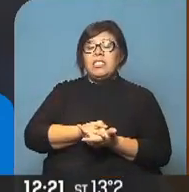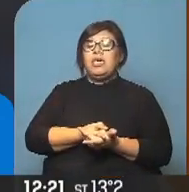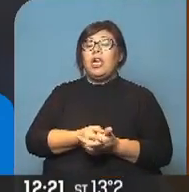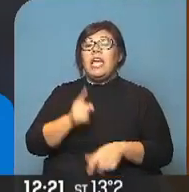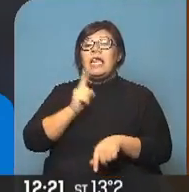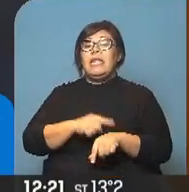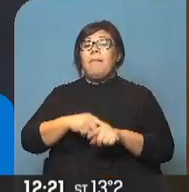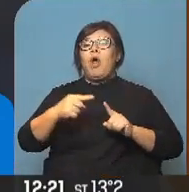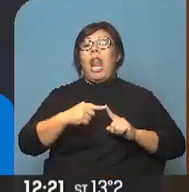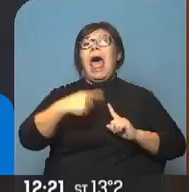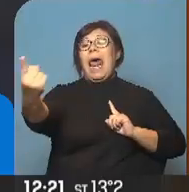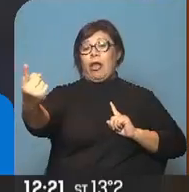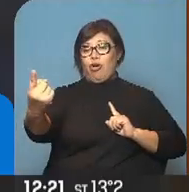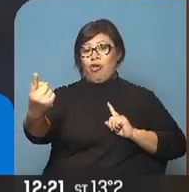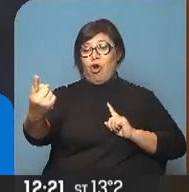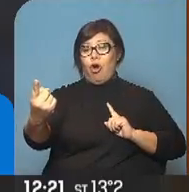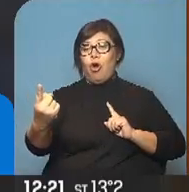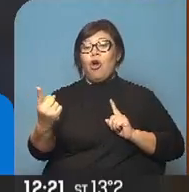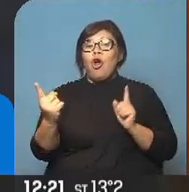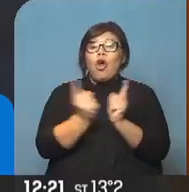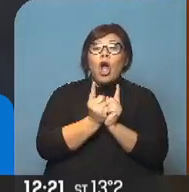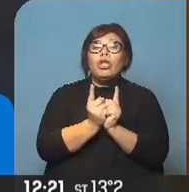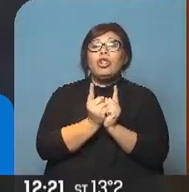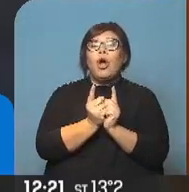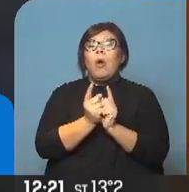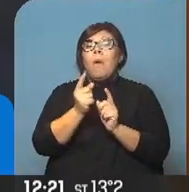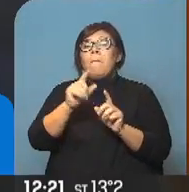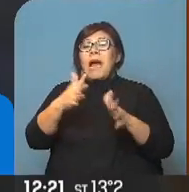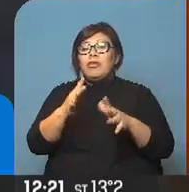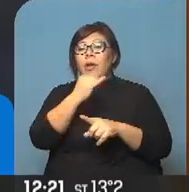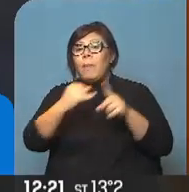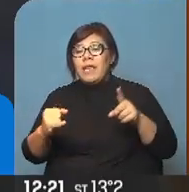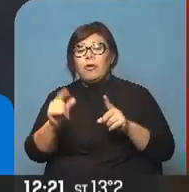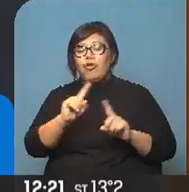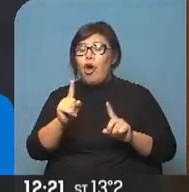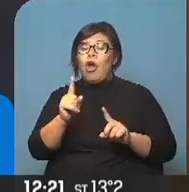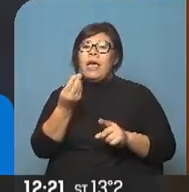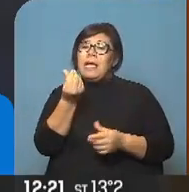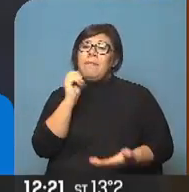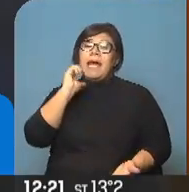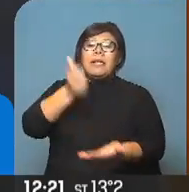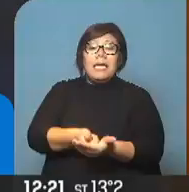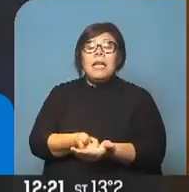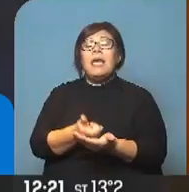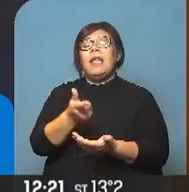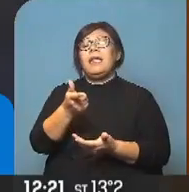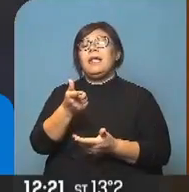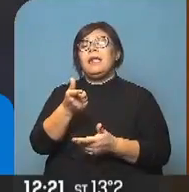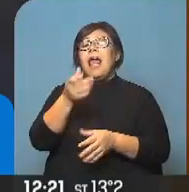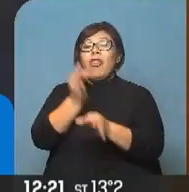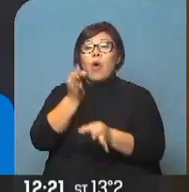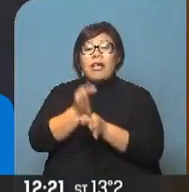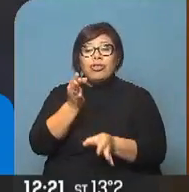mediano plazo largan en el mismo momento entonces hay que invertir en educación esto es un llamado a la clase política